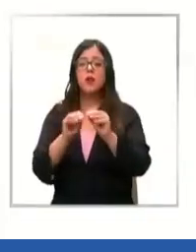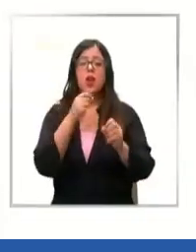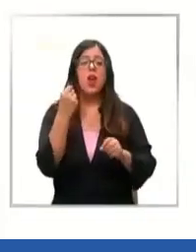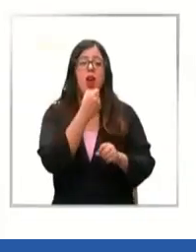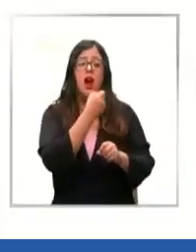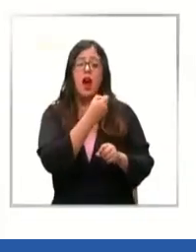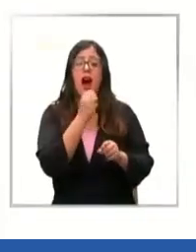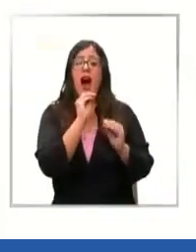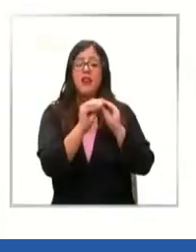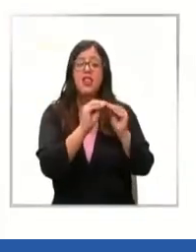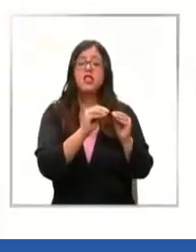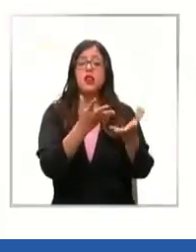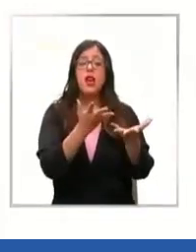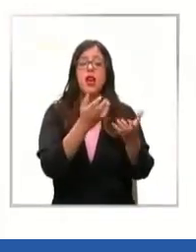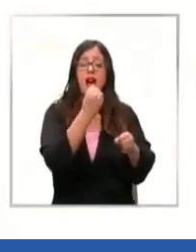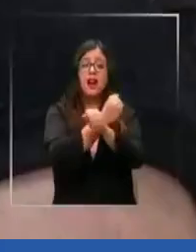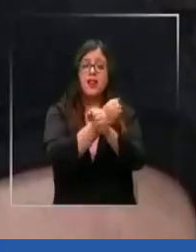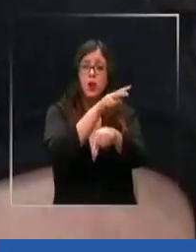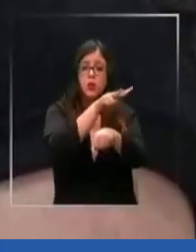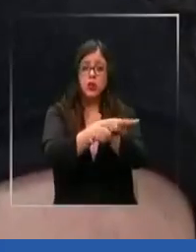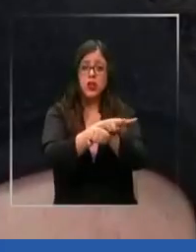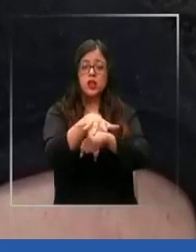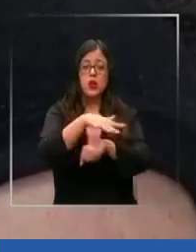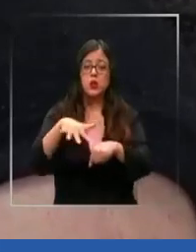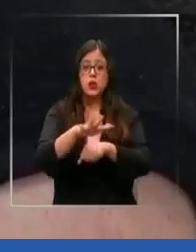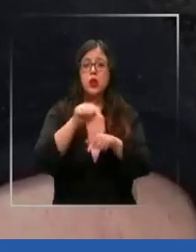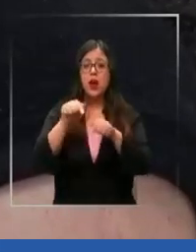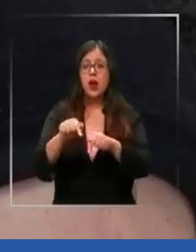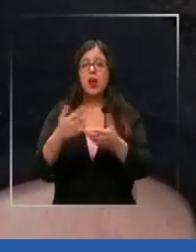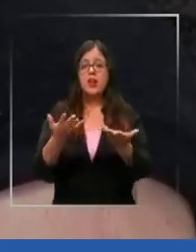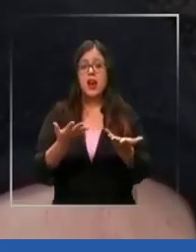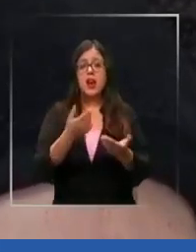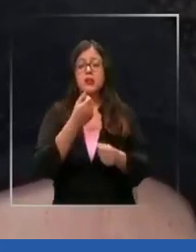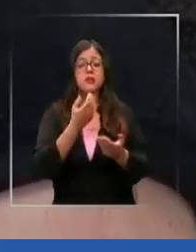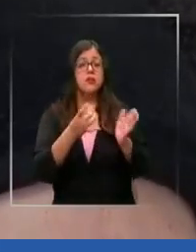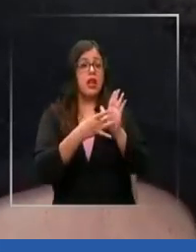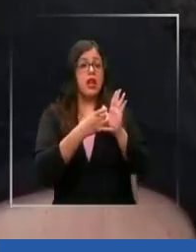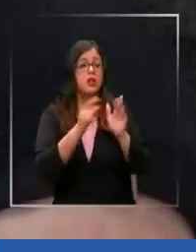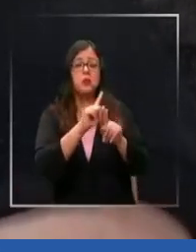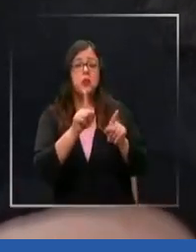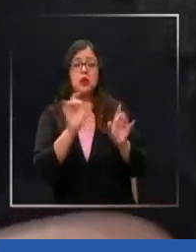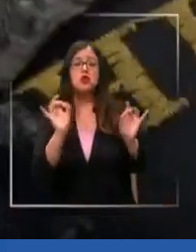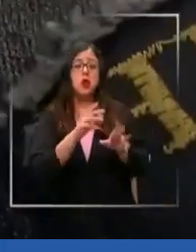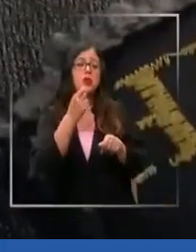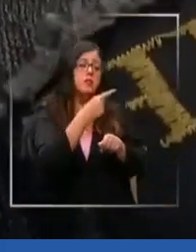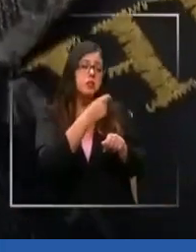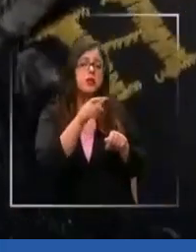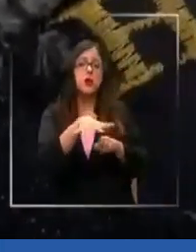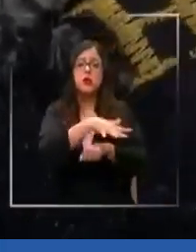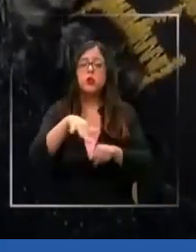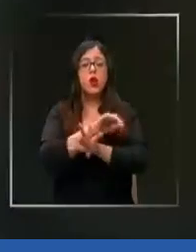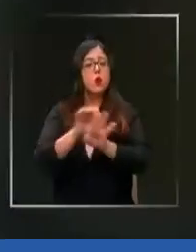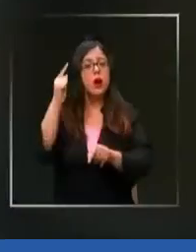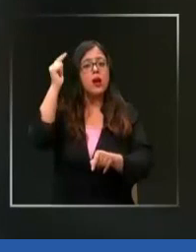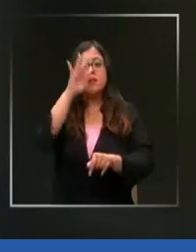avisaran a carabineros como testigos de la situación. Dejaron la constancia, no de un delito, sino de una situación que jamás pensaron